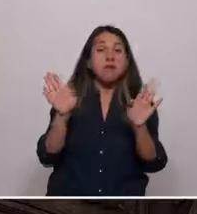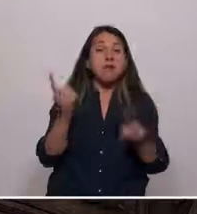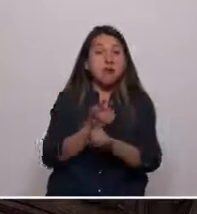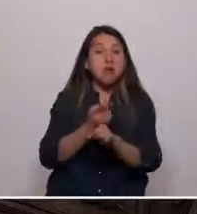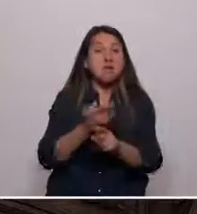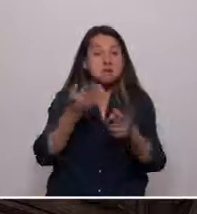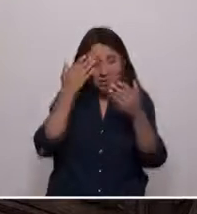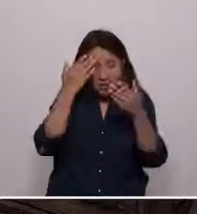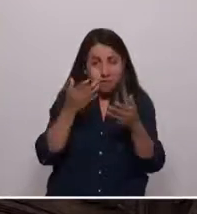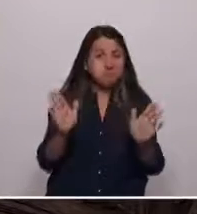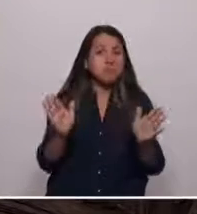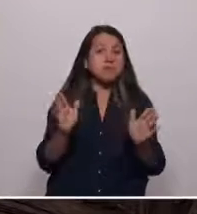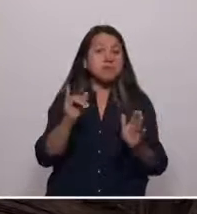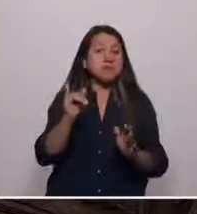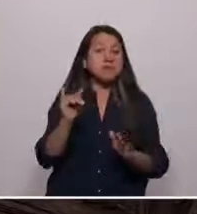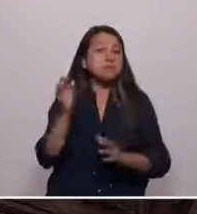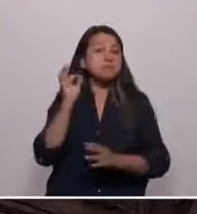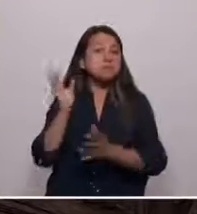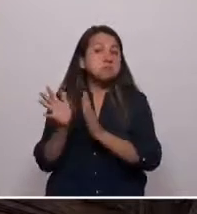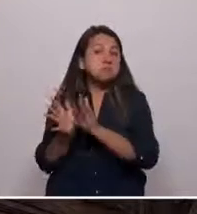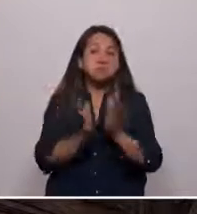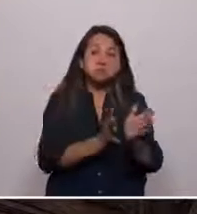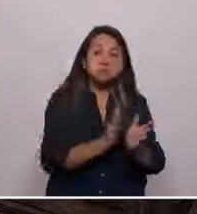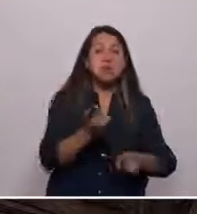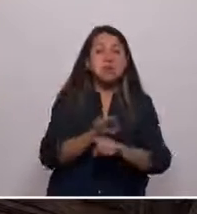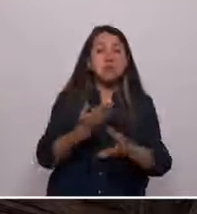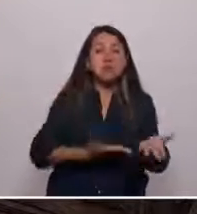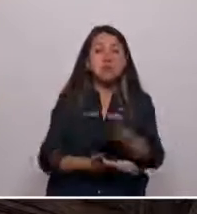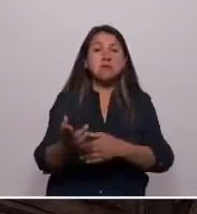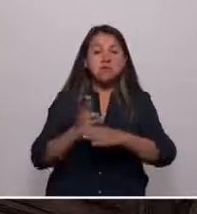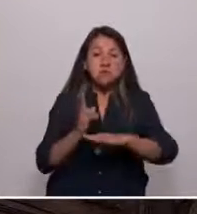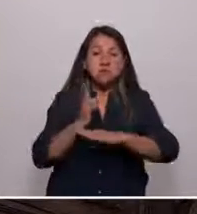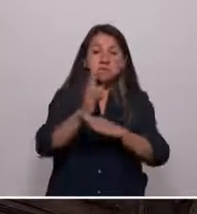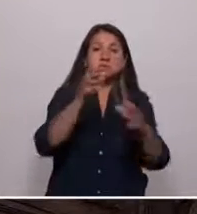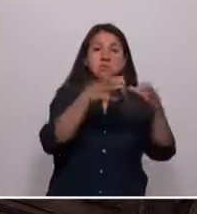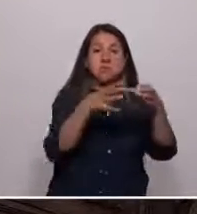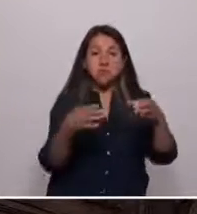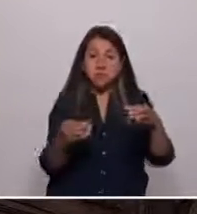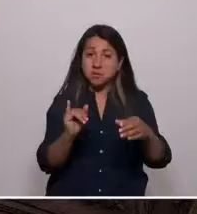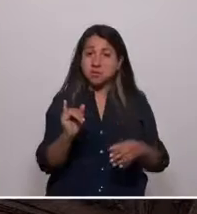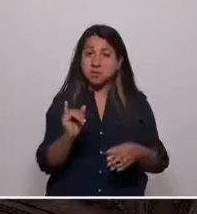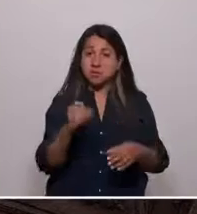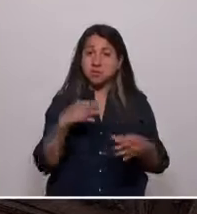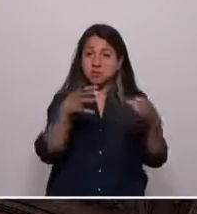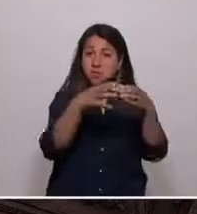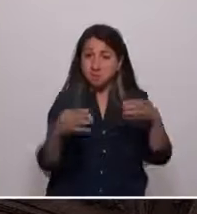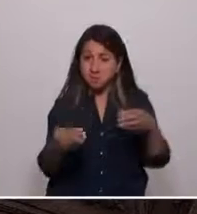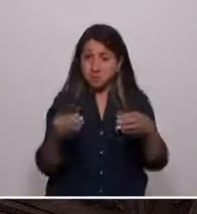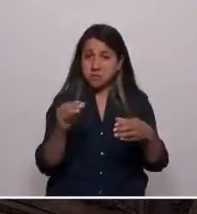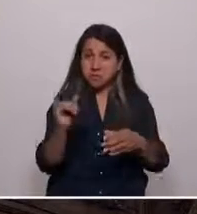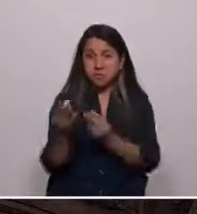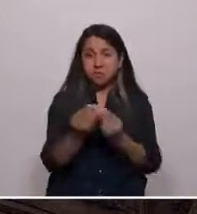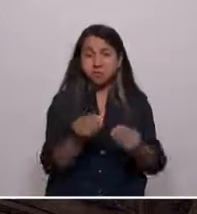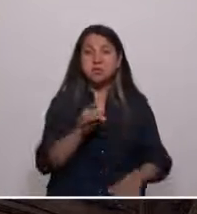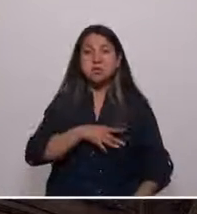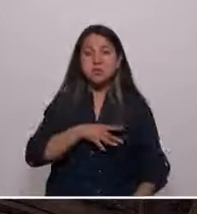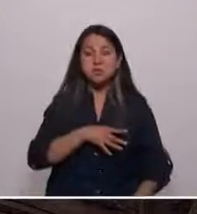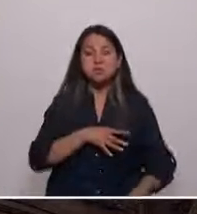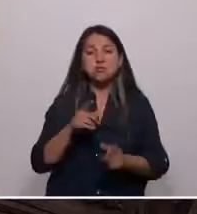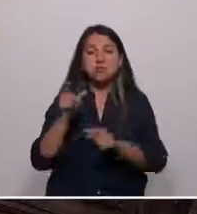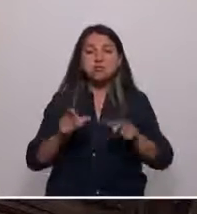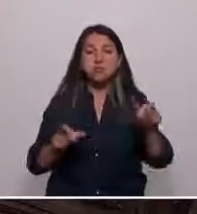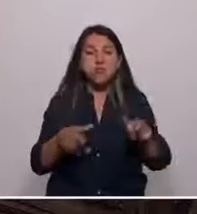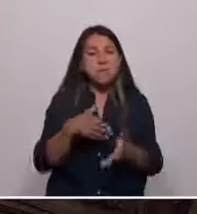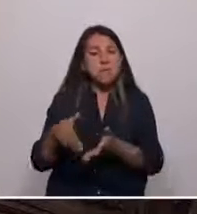conversar, a escuchar y a dialogar. Como representante de una minoría, sí, de una mayoría de chilenos, pero somos millones